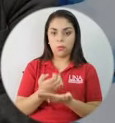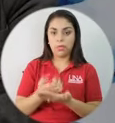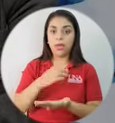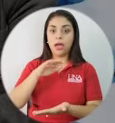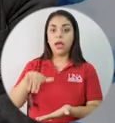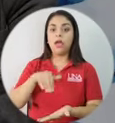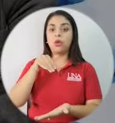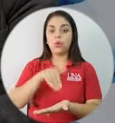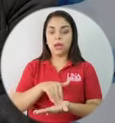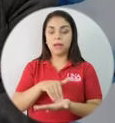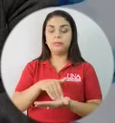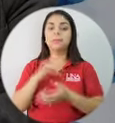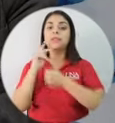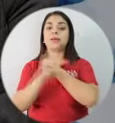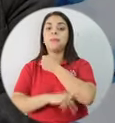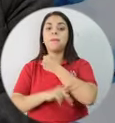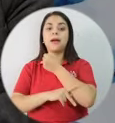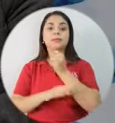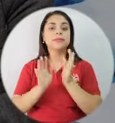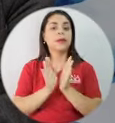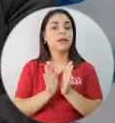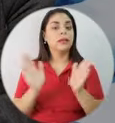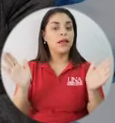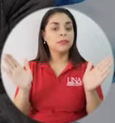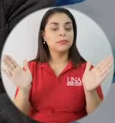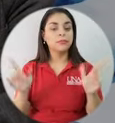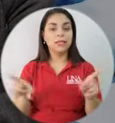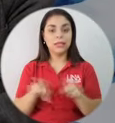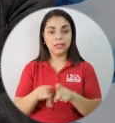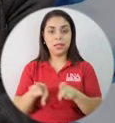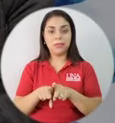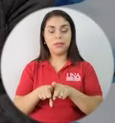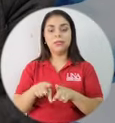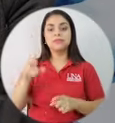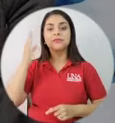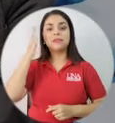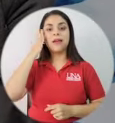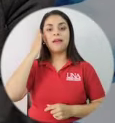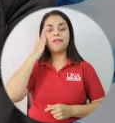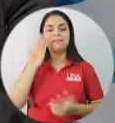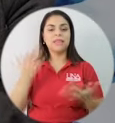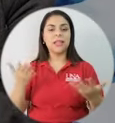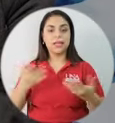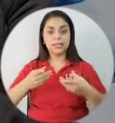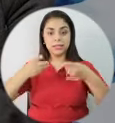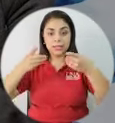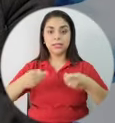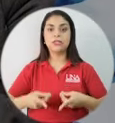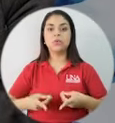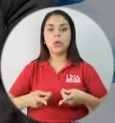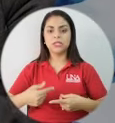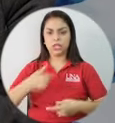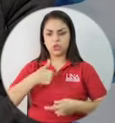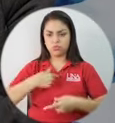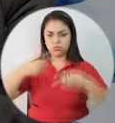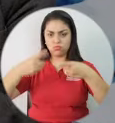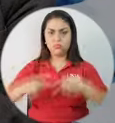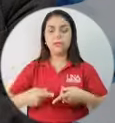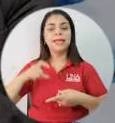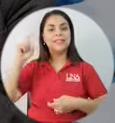economías locales y en el país en general, y también saber que las decisiones que